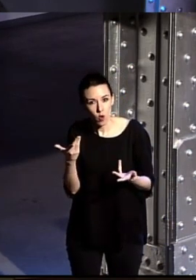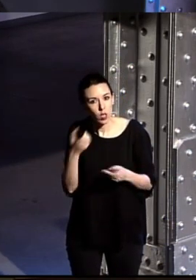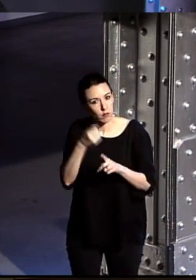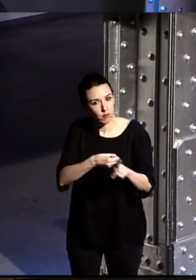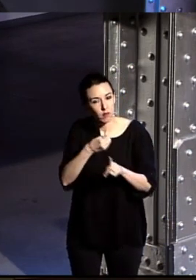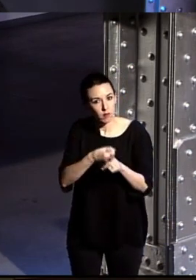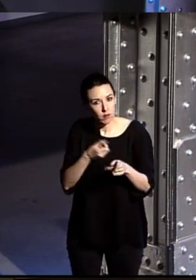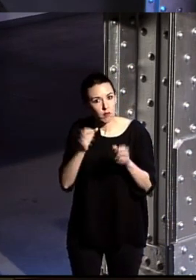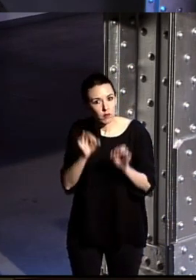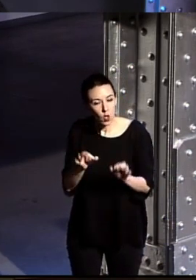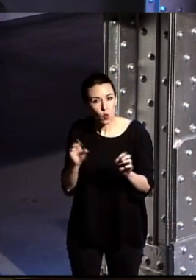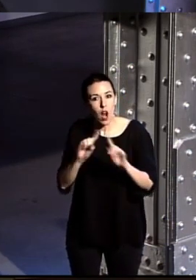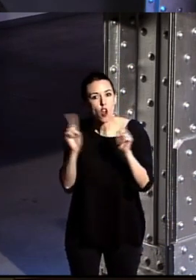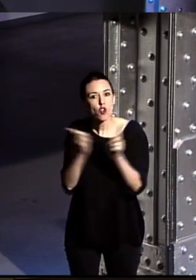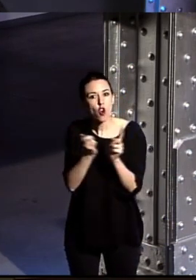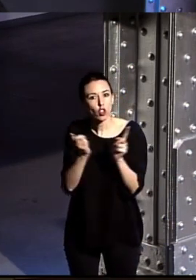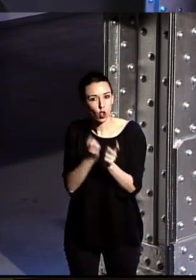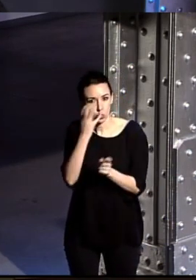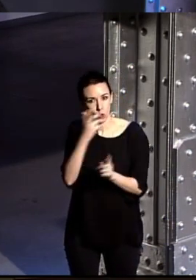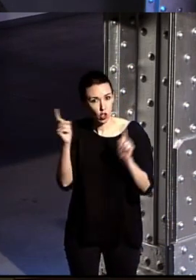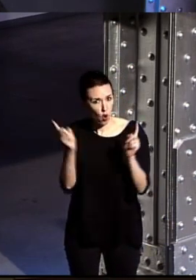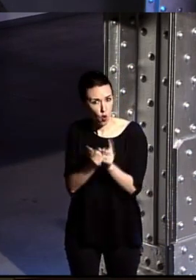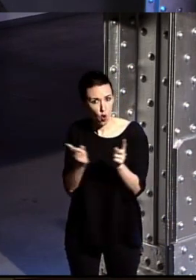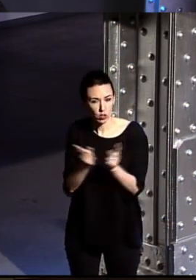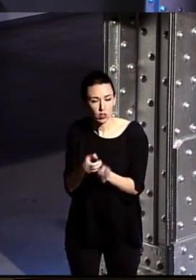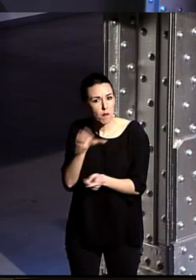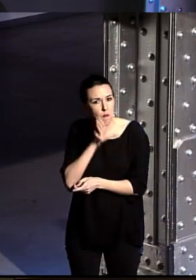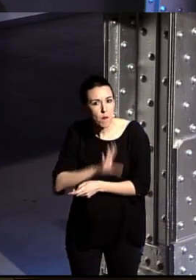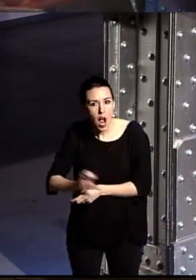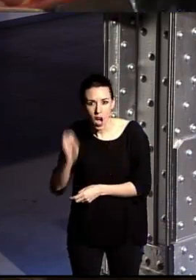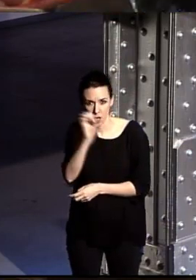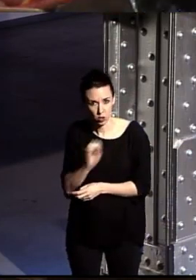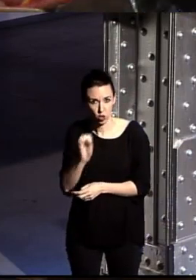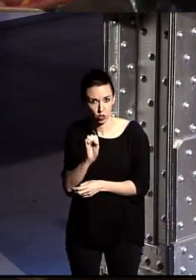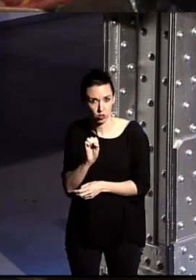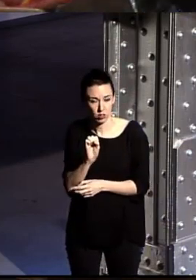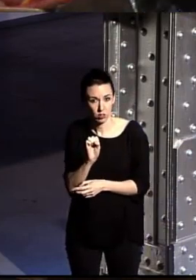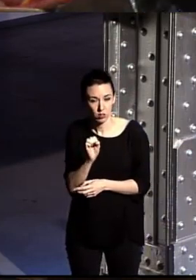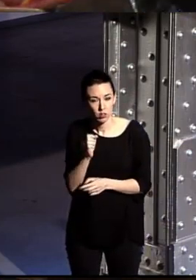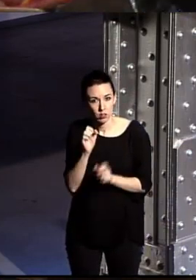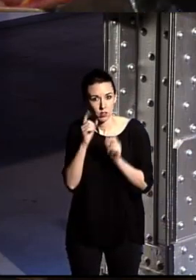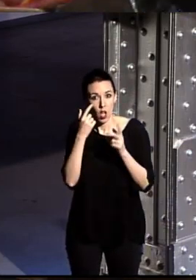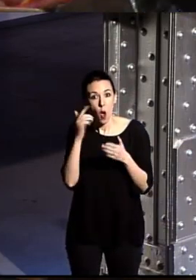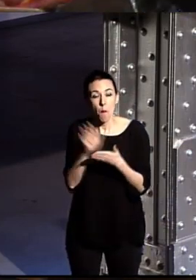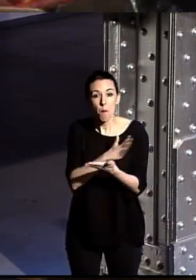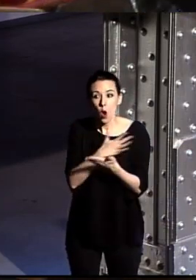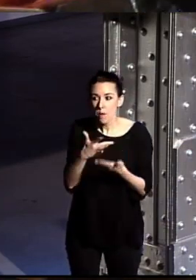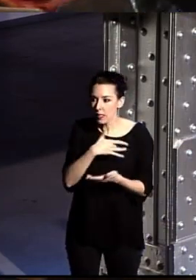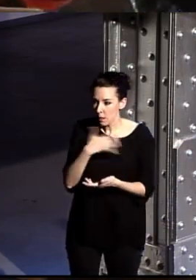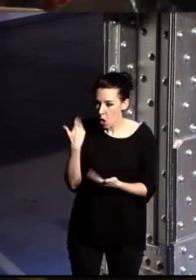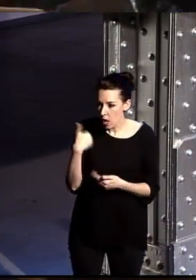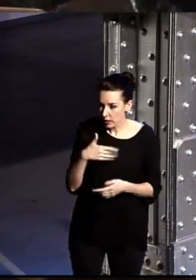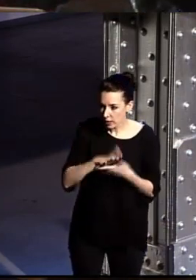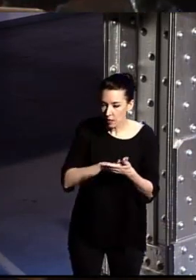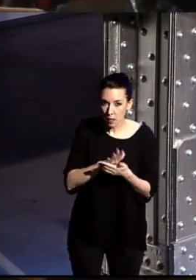reivindico, que son las novelas, que son los relatos cortos, que son maravillosos, descubres que, bueno, que... Y los poemas de amor de los que nos hablabas